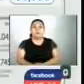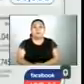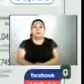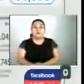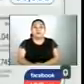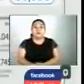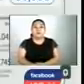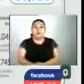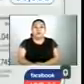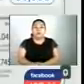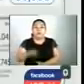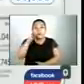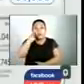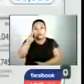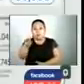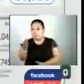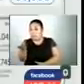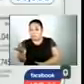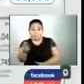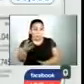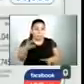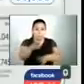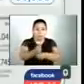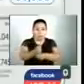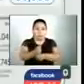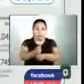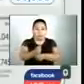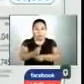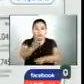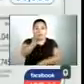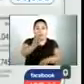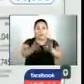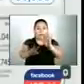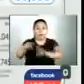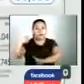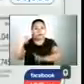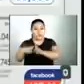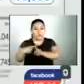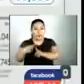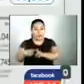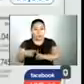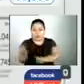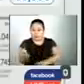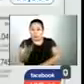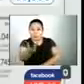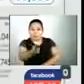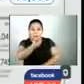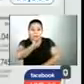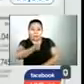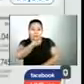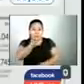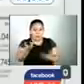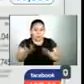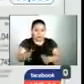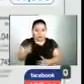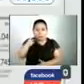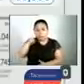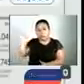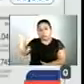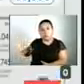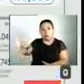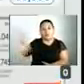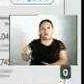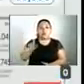En resumen de casos, el 28 de abril es hasta la última actualización que se ha propuesto, proporcionado